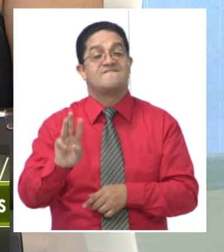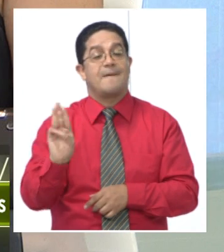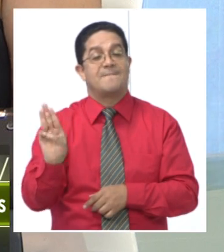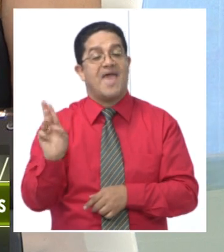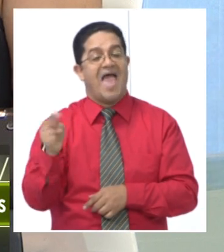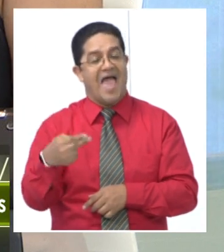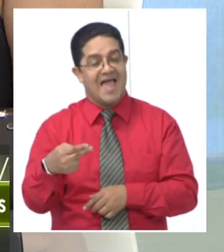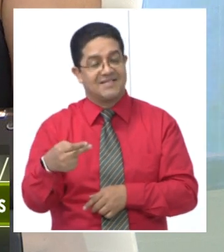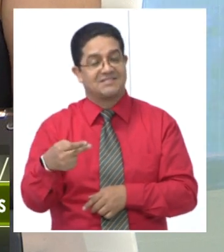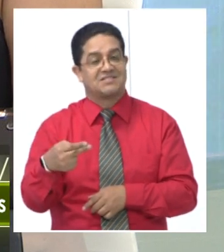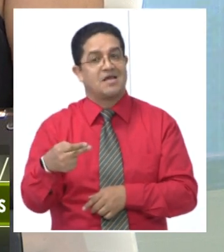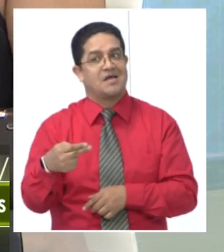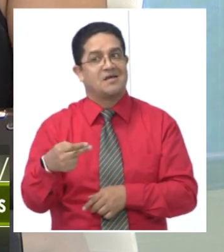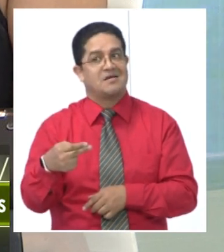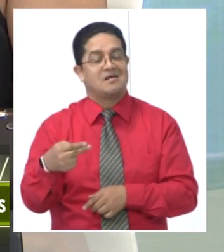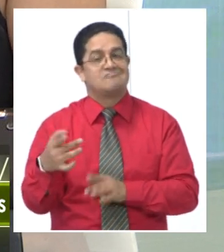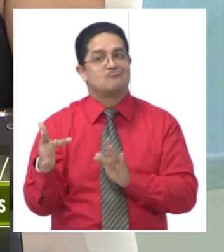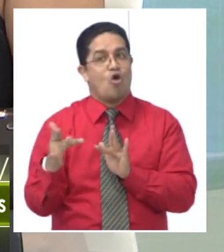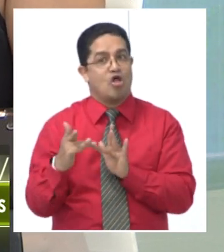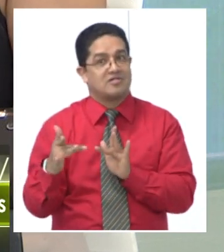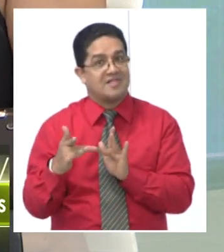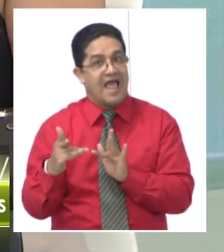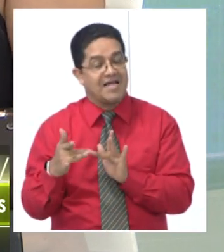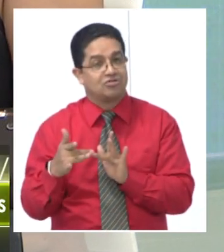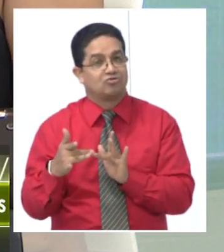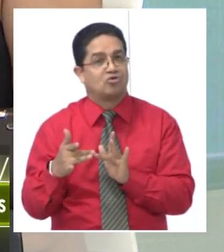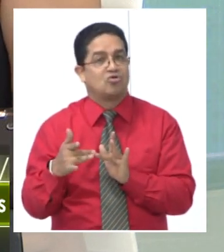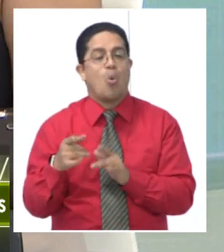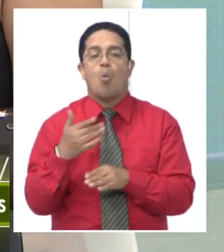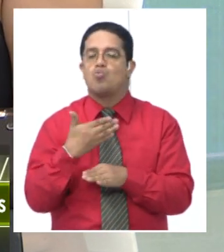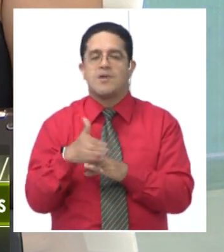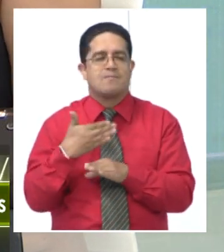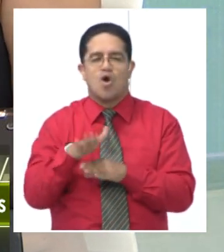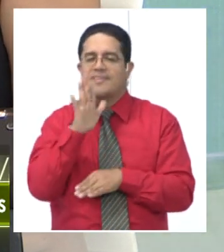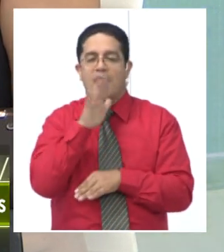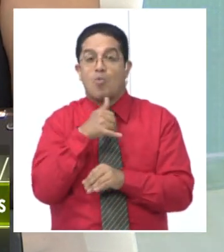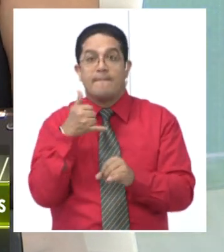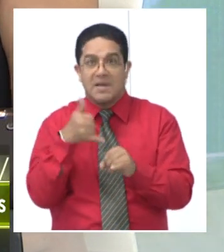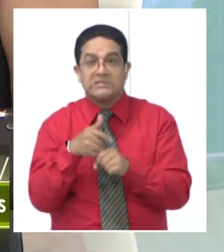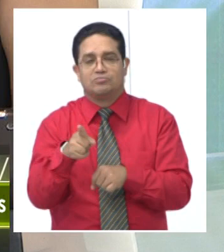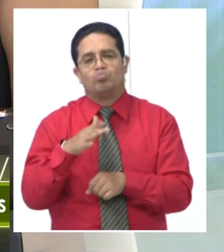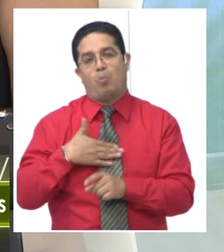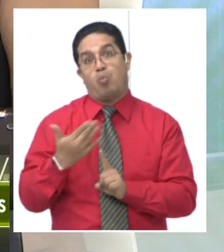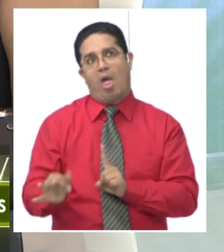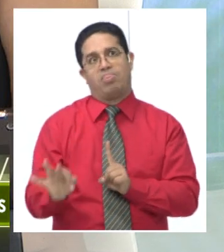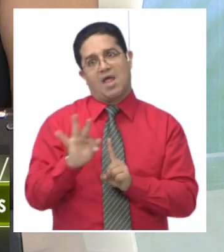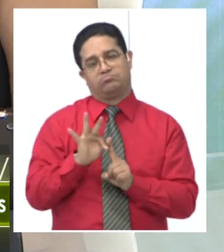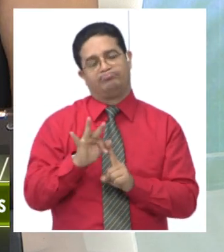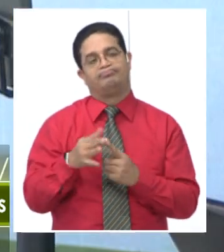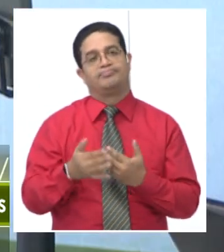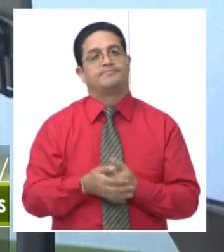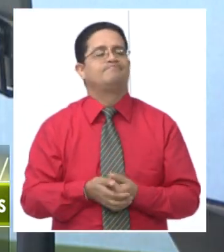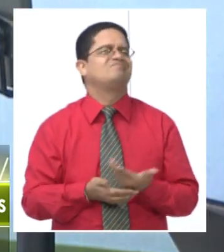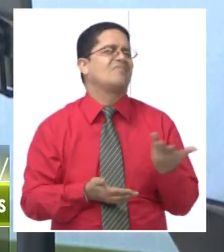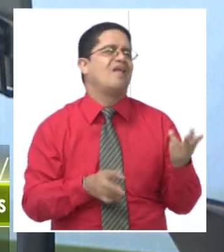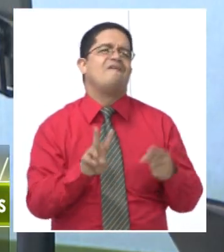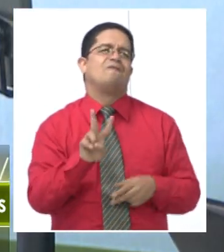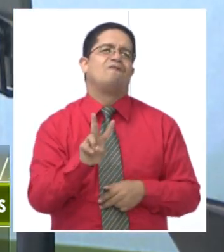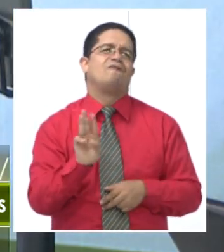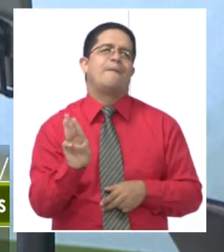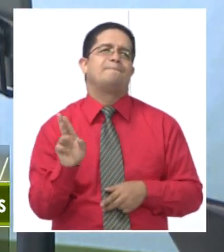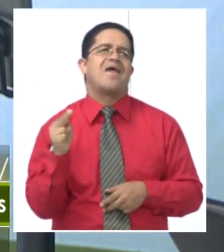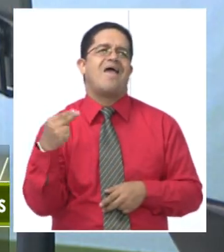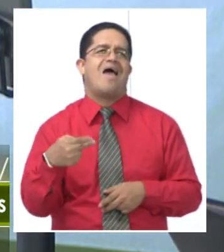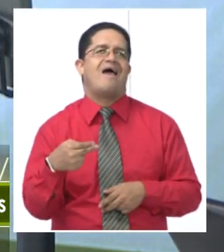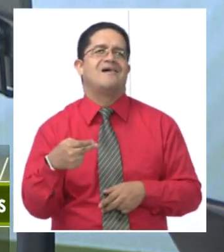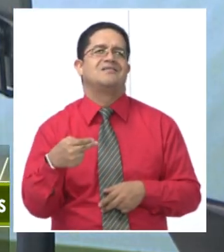por roces y fluidos, en frote, en la parte externa, también puede afectar la parte externa de nuestros genitales. Es que el BPH no está